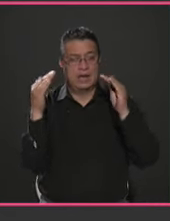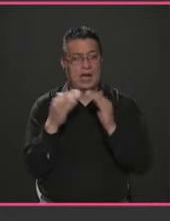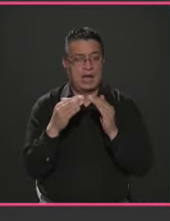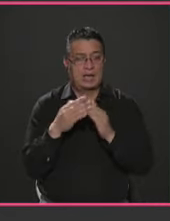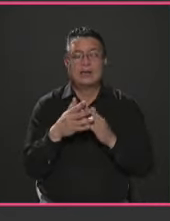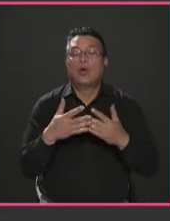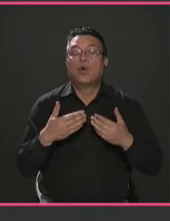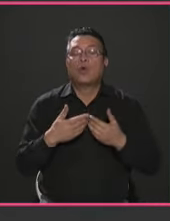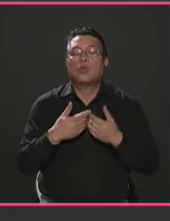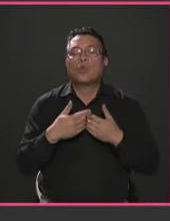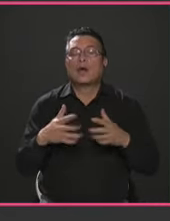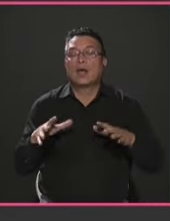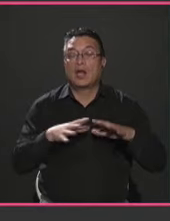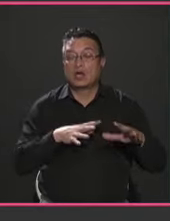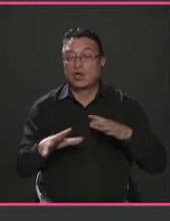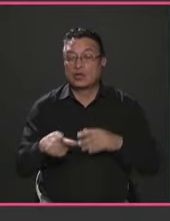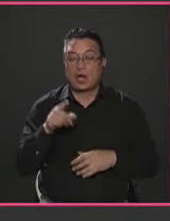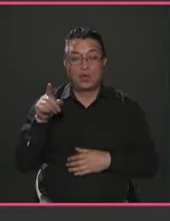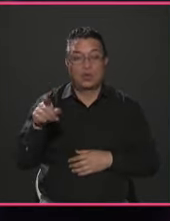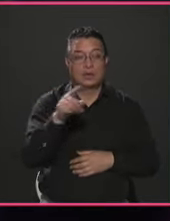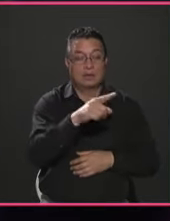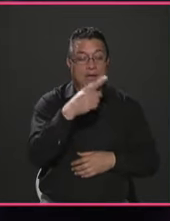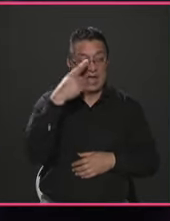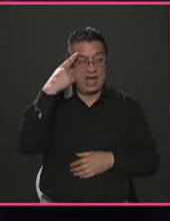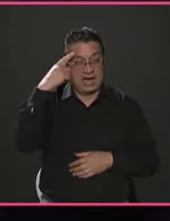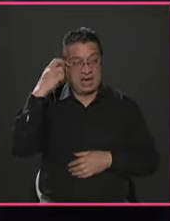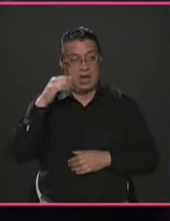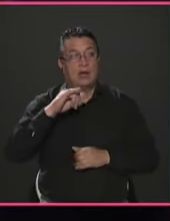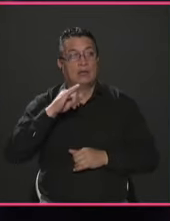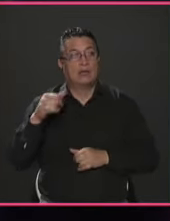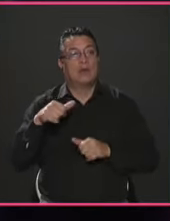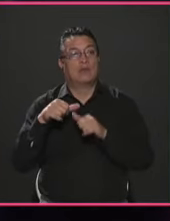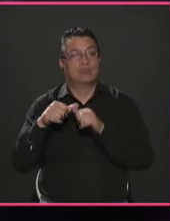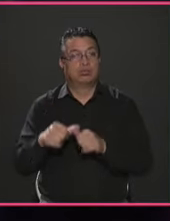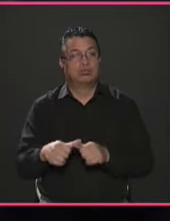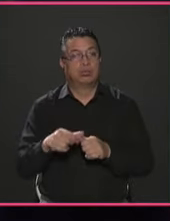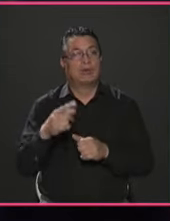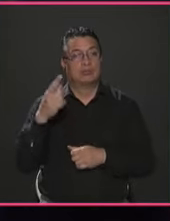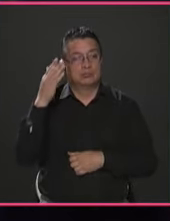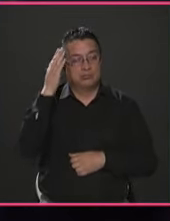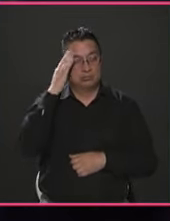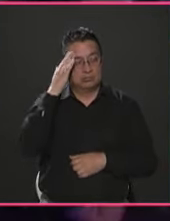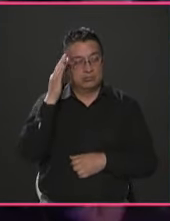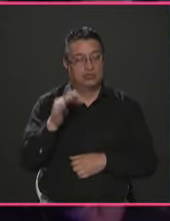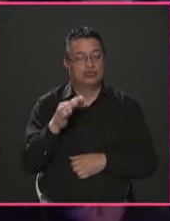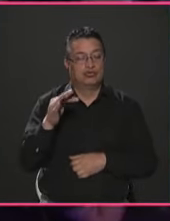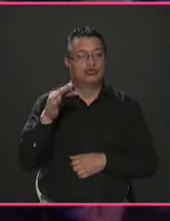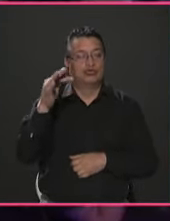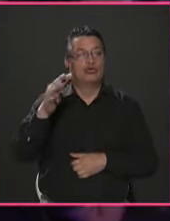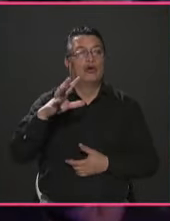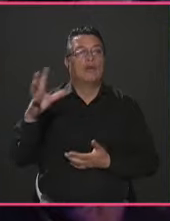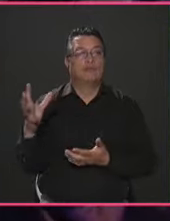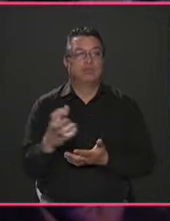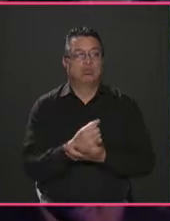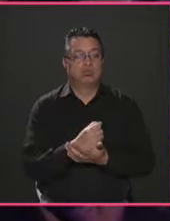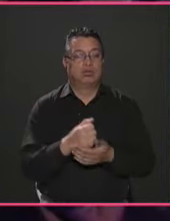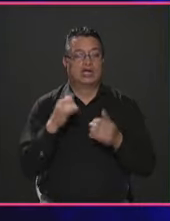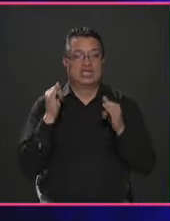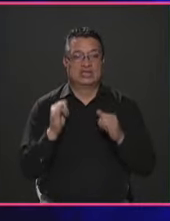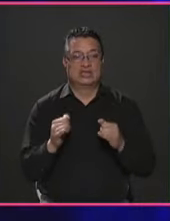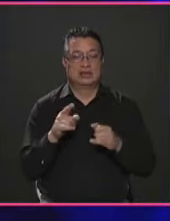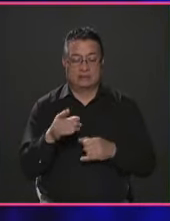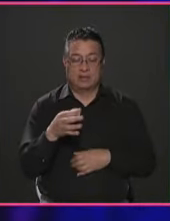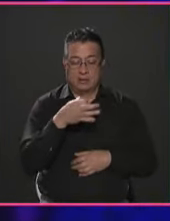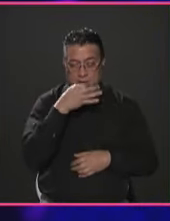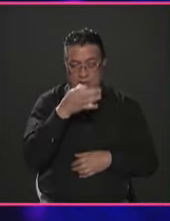en lo que ustedes crean permanezcan con eso y sabrán que un día se va a materializar este es un